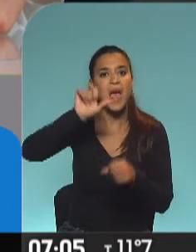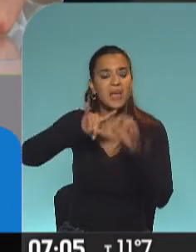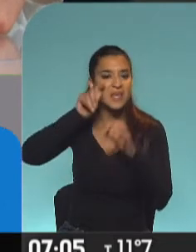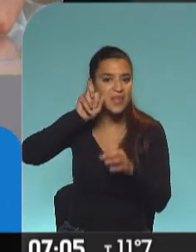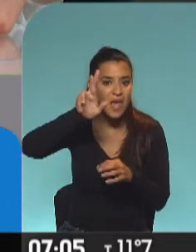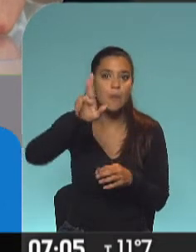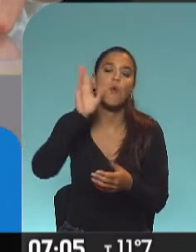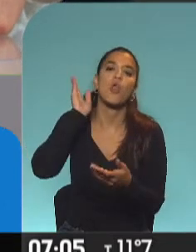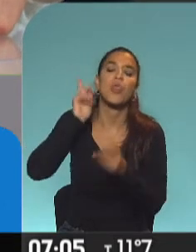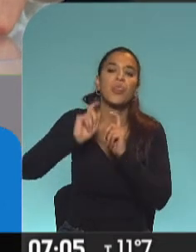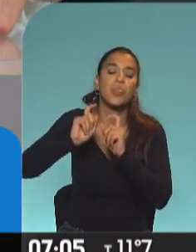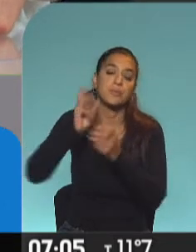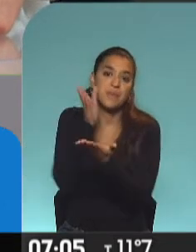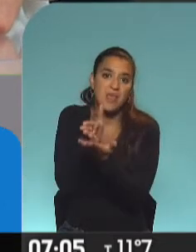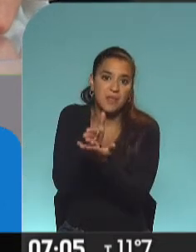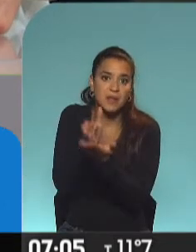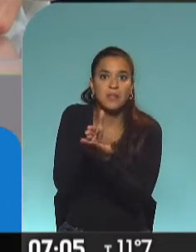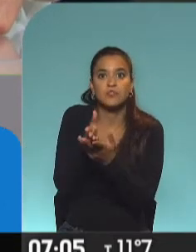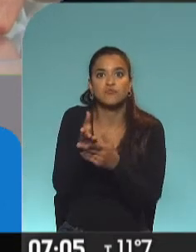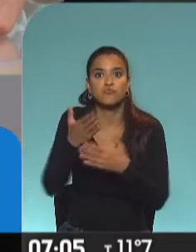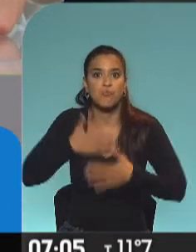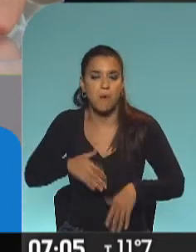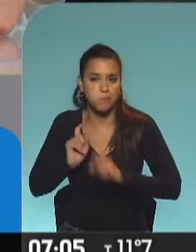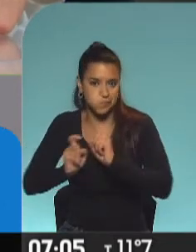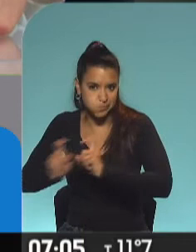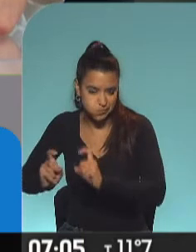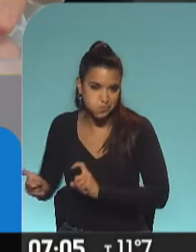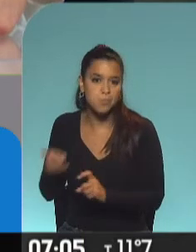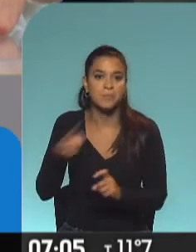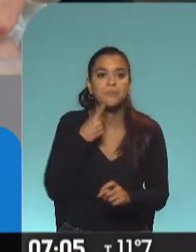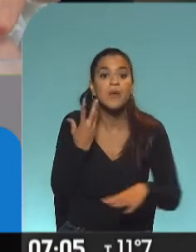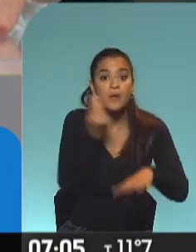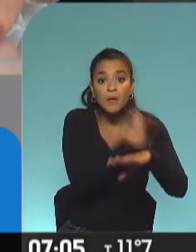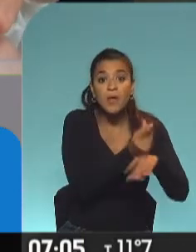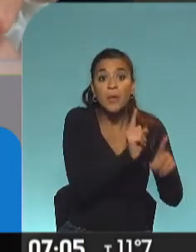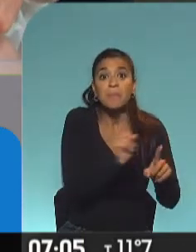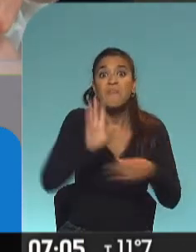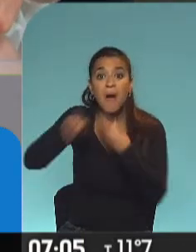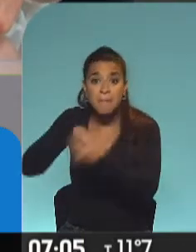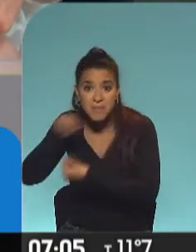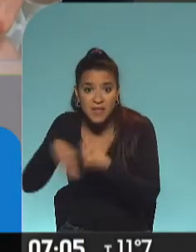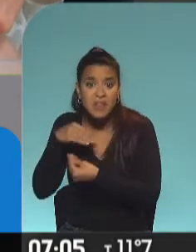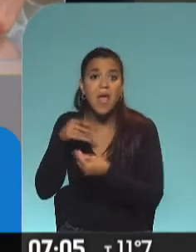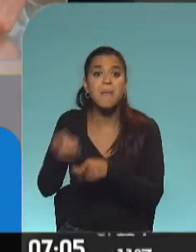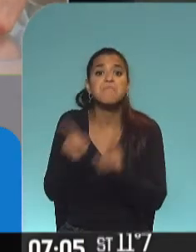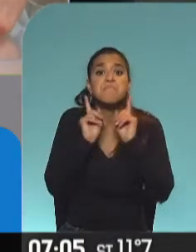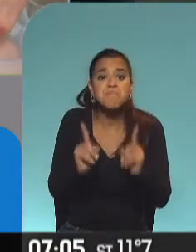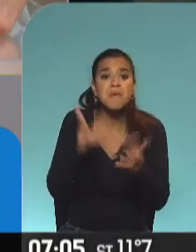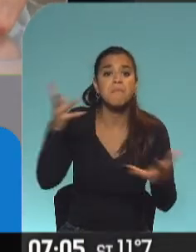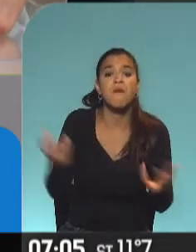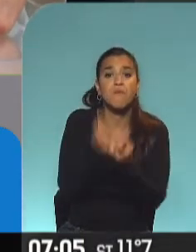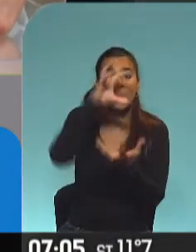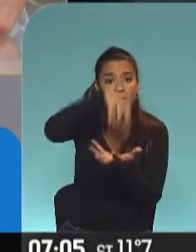de lesa humanidad. Tiene esa causa en su vocalía desde que asumió, mientras sus familiares integran la misma